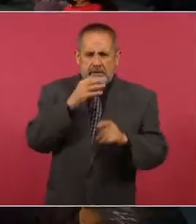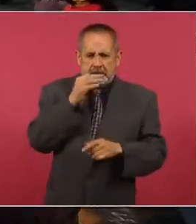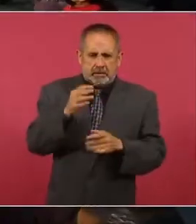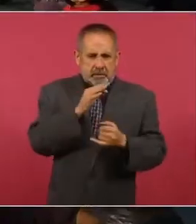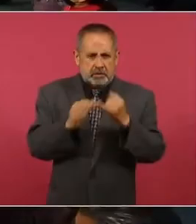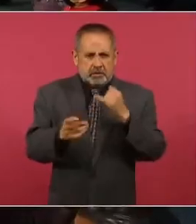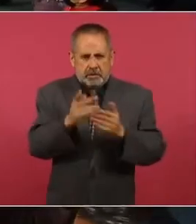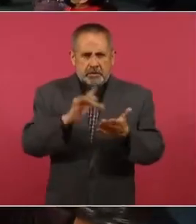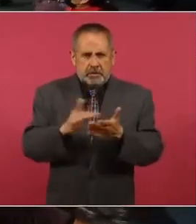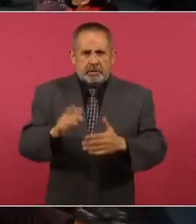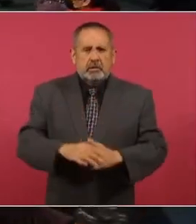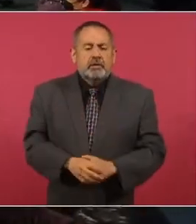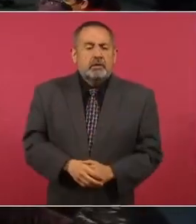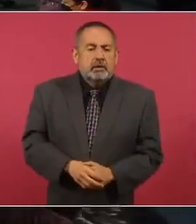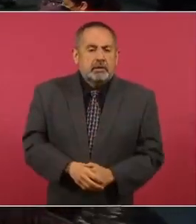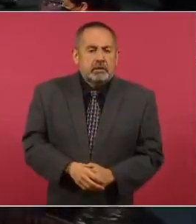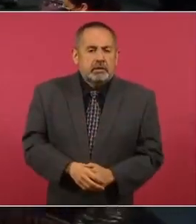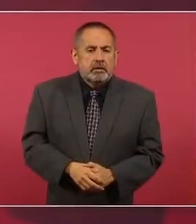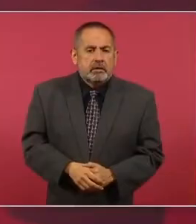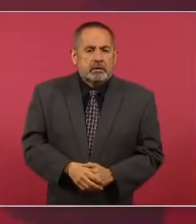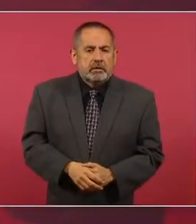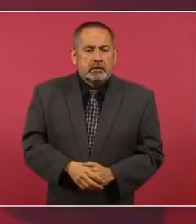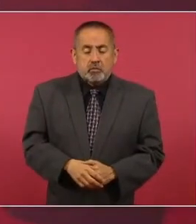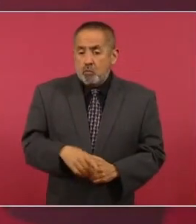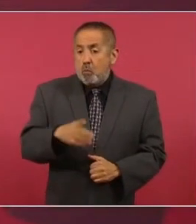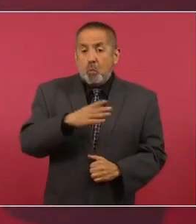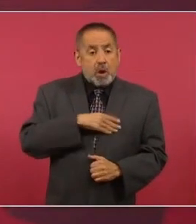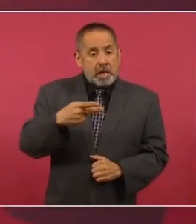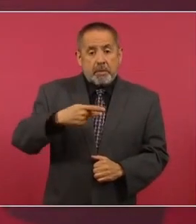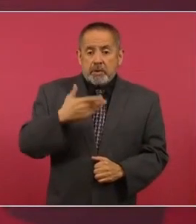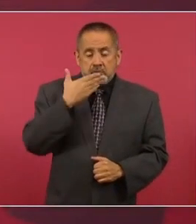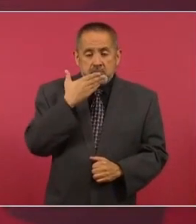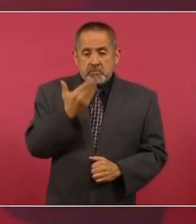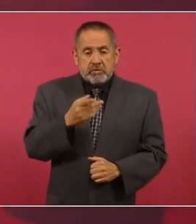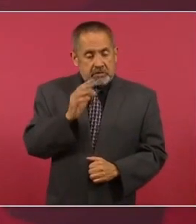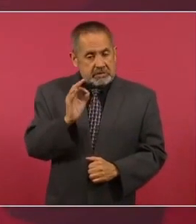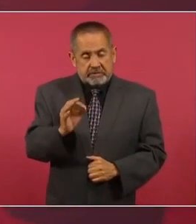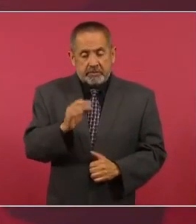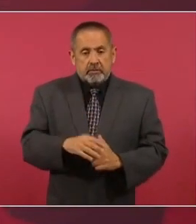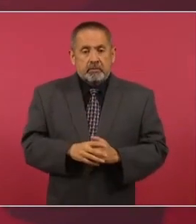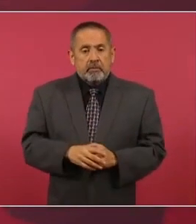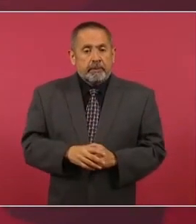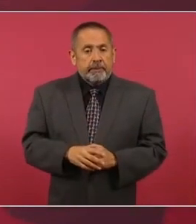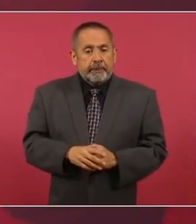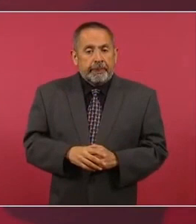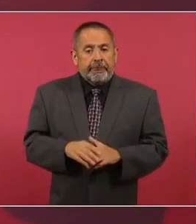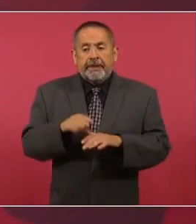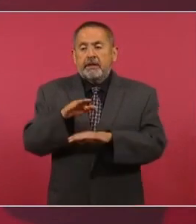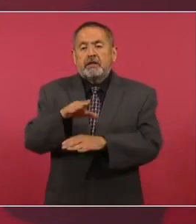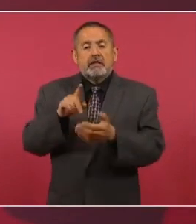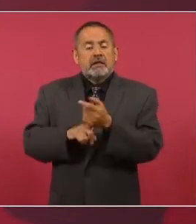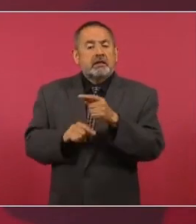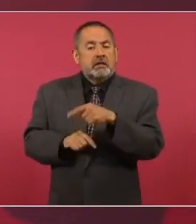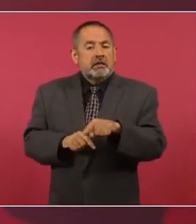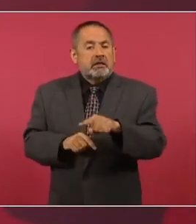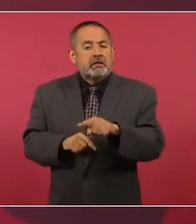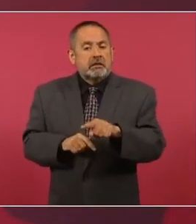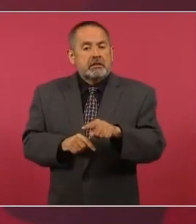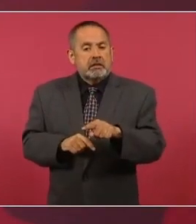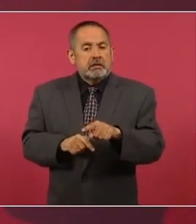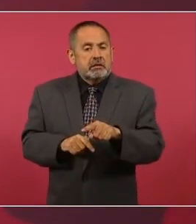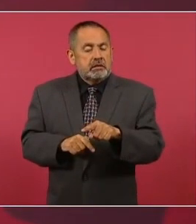última pregunta. Gracias. Sí, es muy buena pregunta, porque tiene que ver con